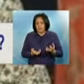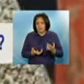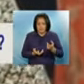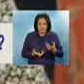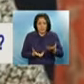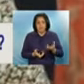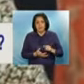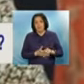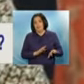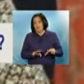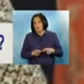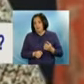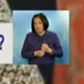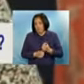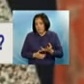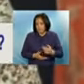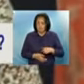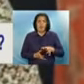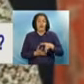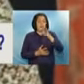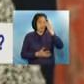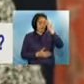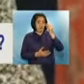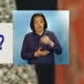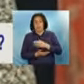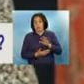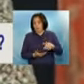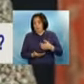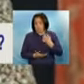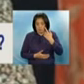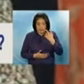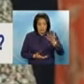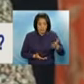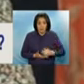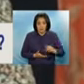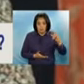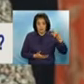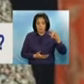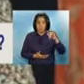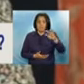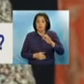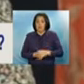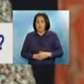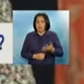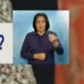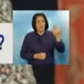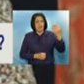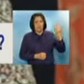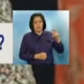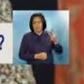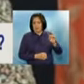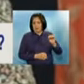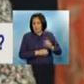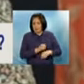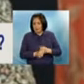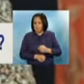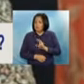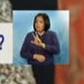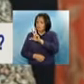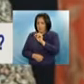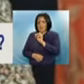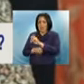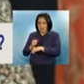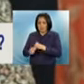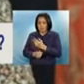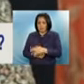qué quería hacer. Aprendí casi todo sobre él durante este vuelo. Estamos hablando de hace 20 años. Hace 30